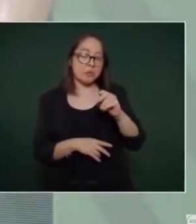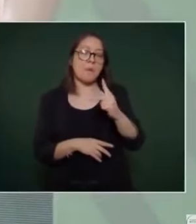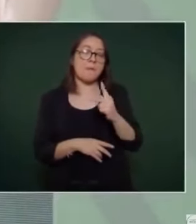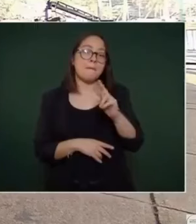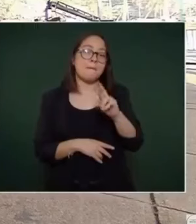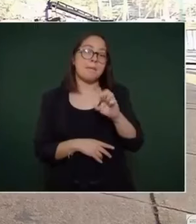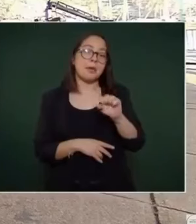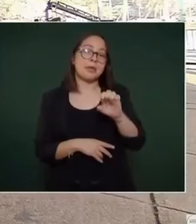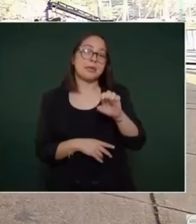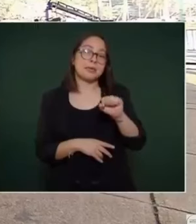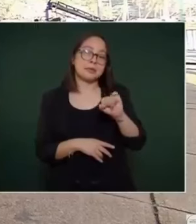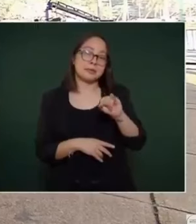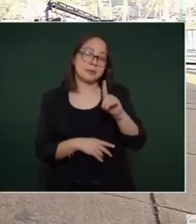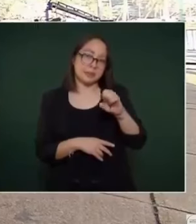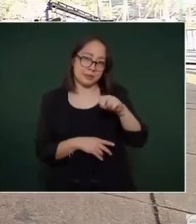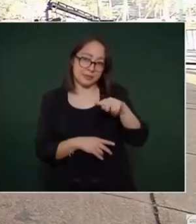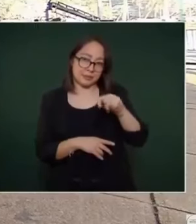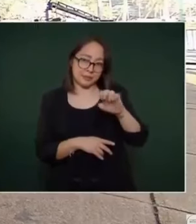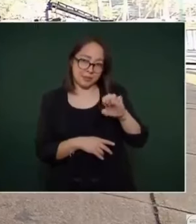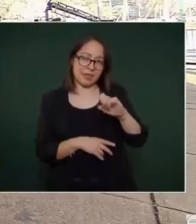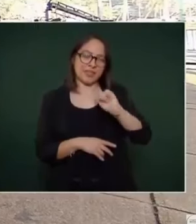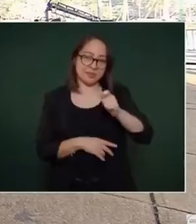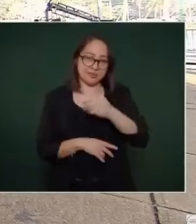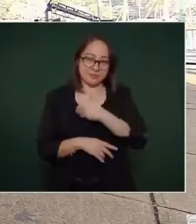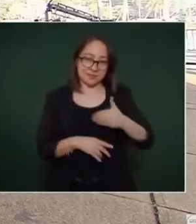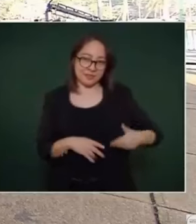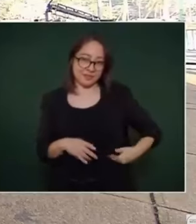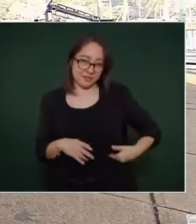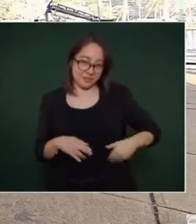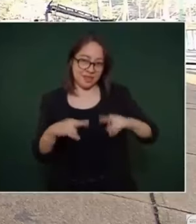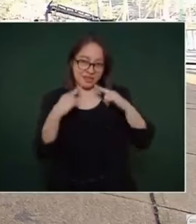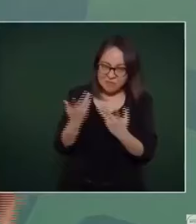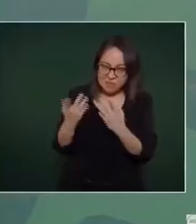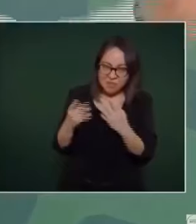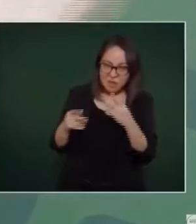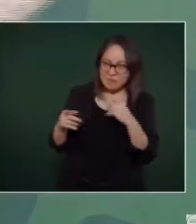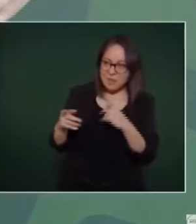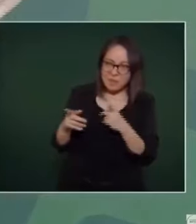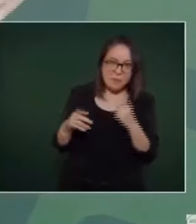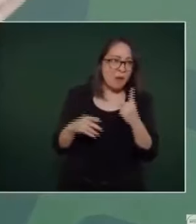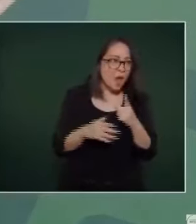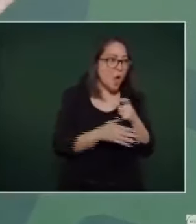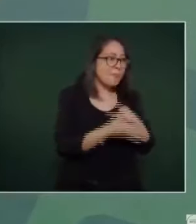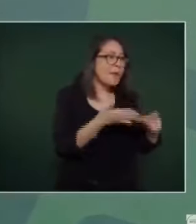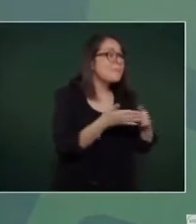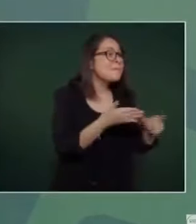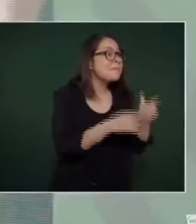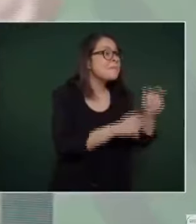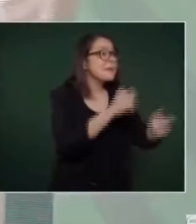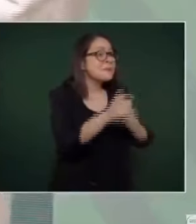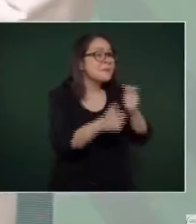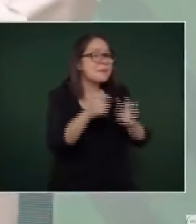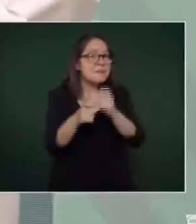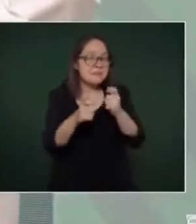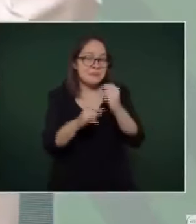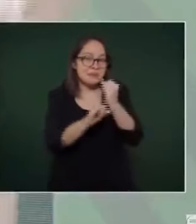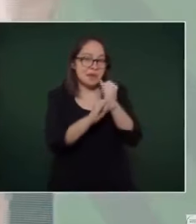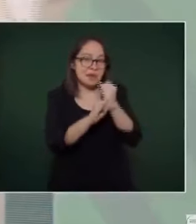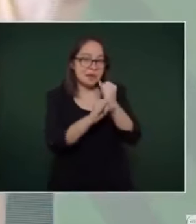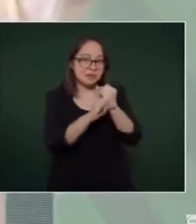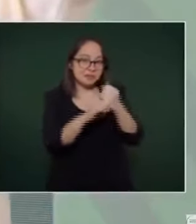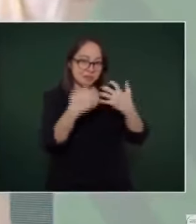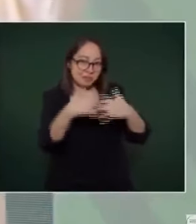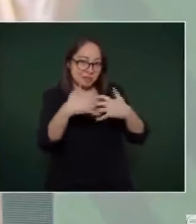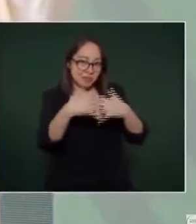cientos de millones de menciones con bots. El presidente denunció que desde